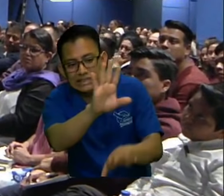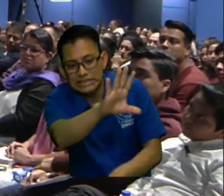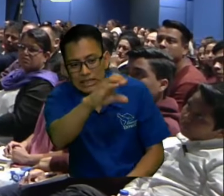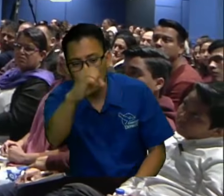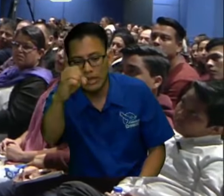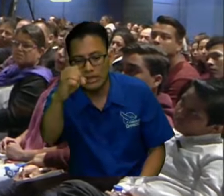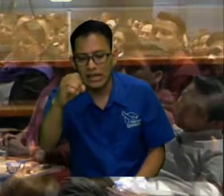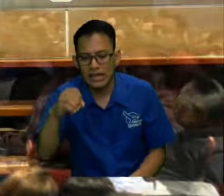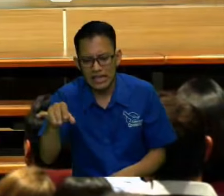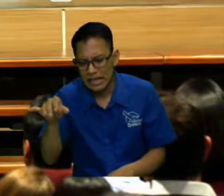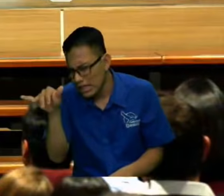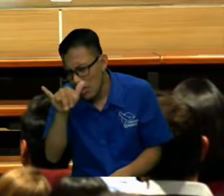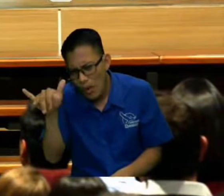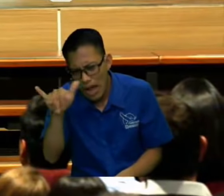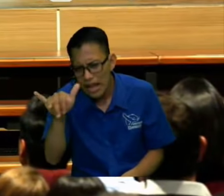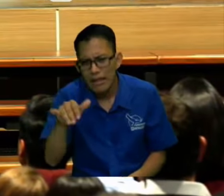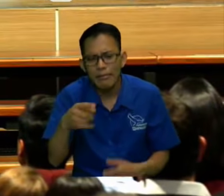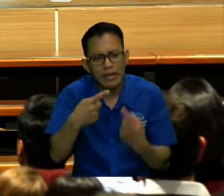son de almidón.